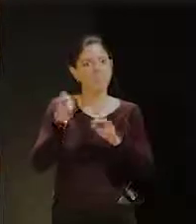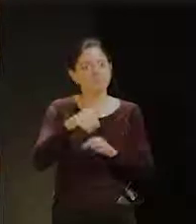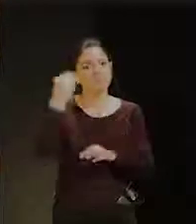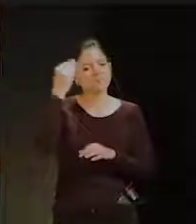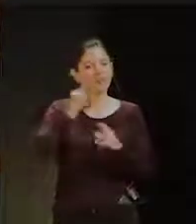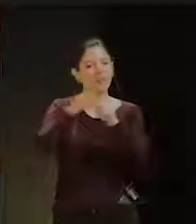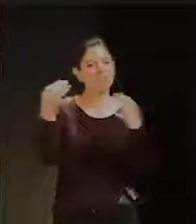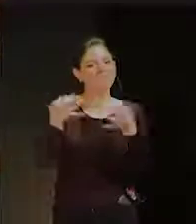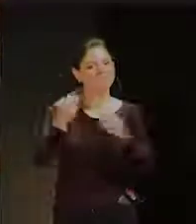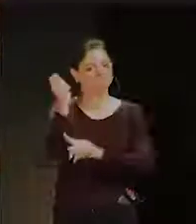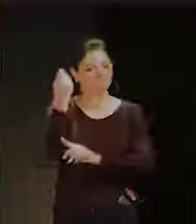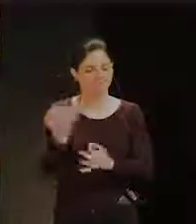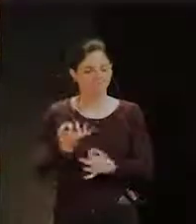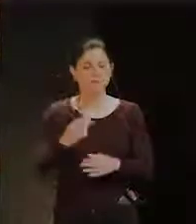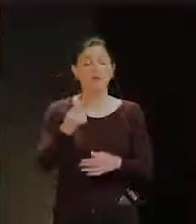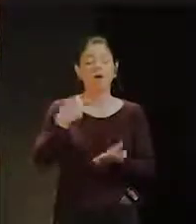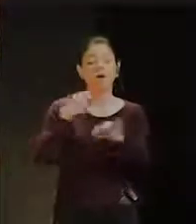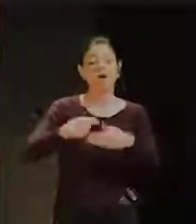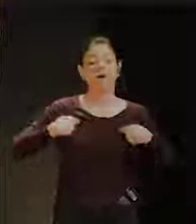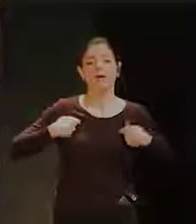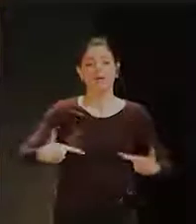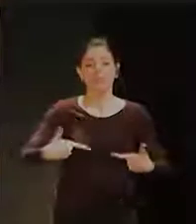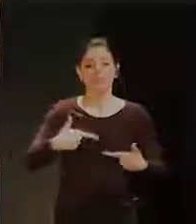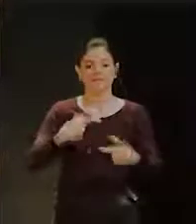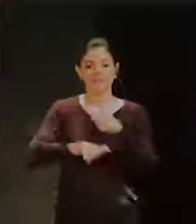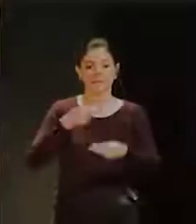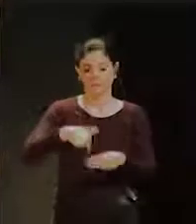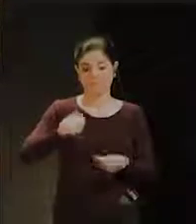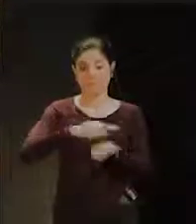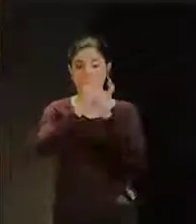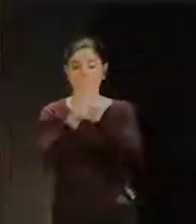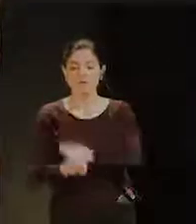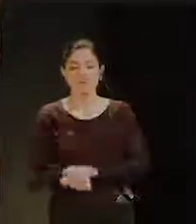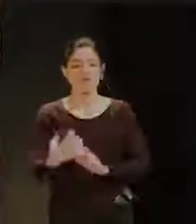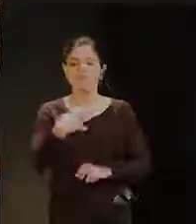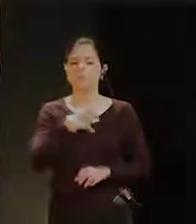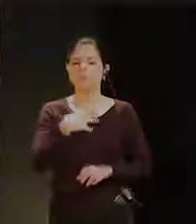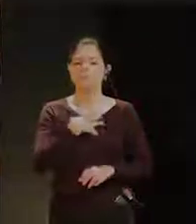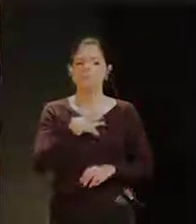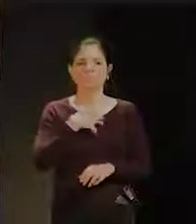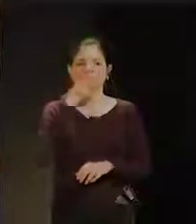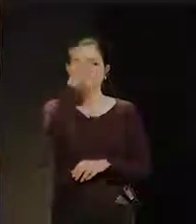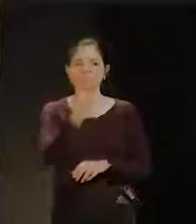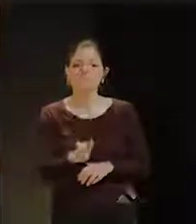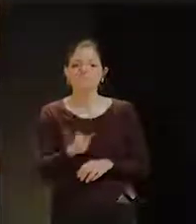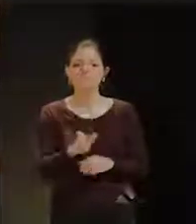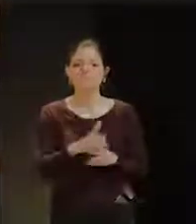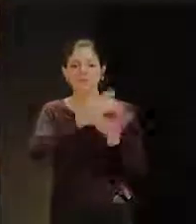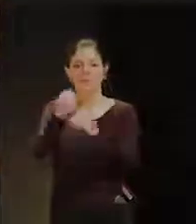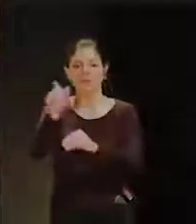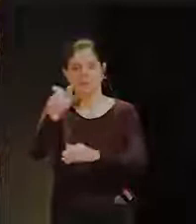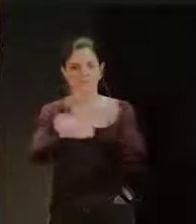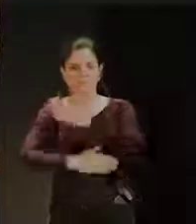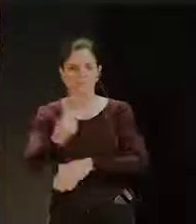que se puede lograr. El coste de realizar estos cambios no se puede pasar a la persona con discapacidad